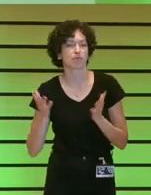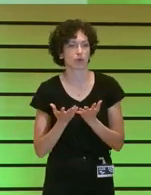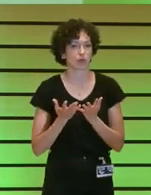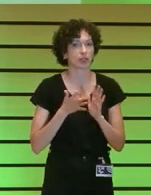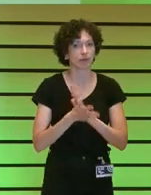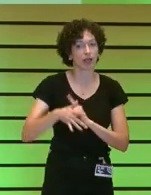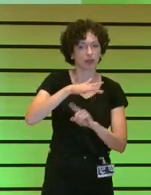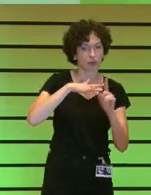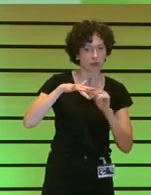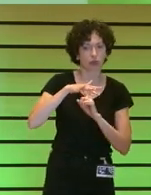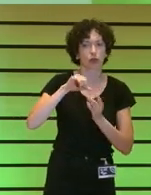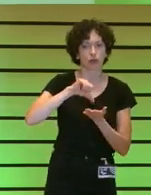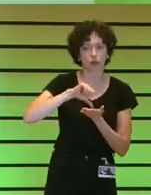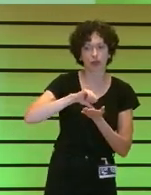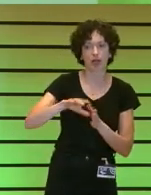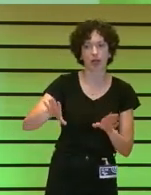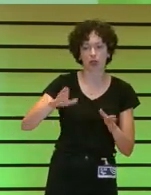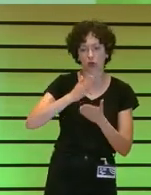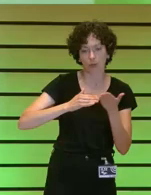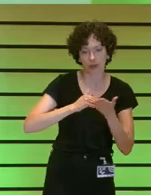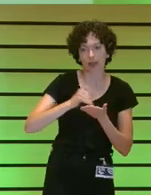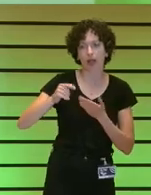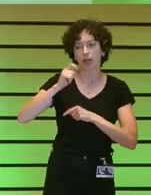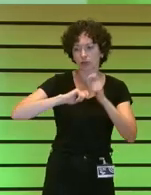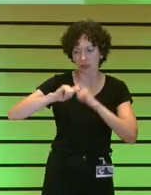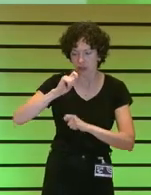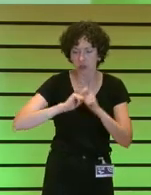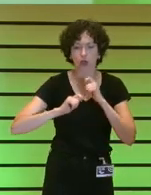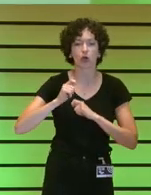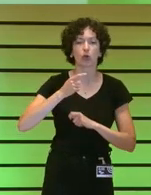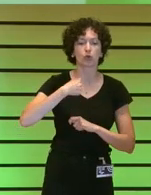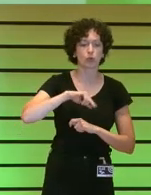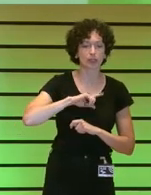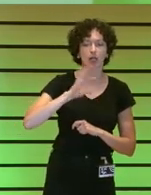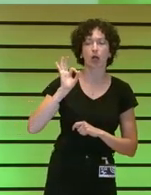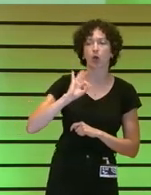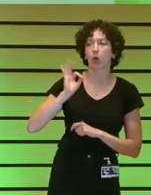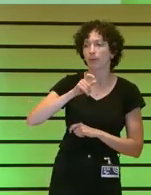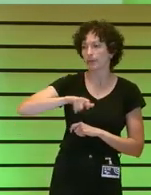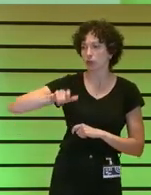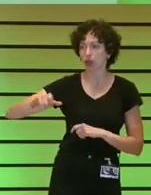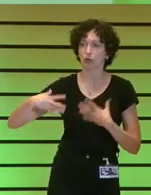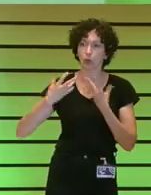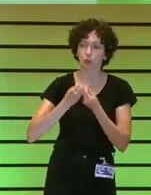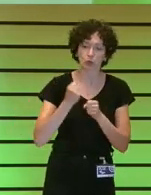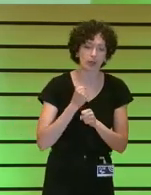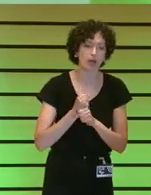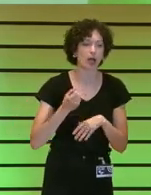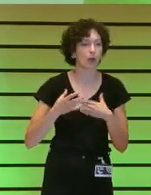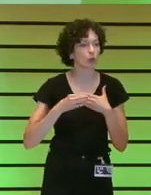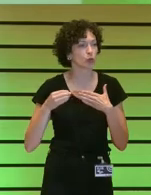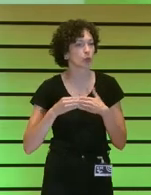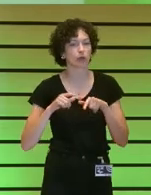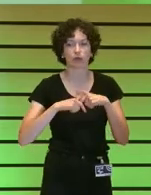la de nuestro entorno nuestra ciudad nuestra comunidad nuestra organización nuestros nuestras las que trabajamos nuestros usuarios